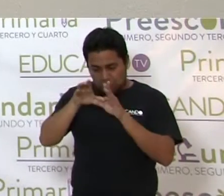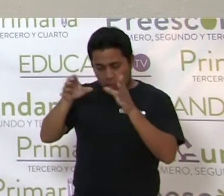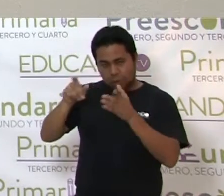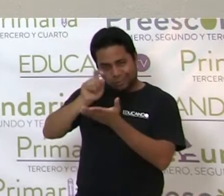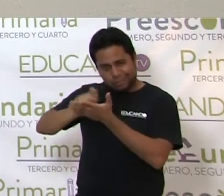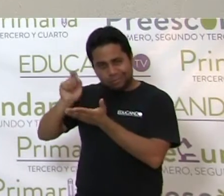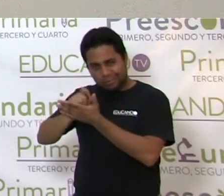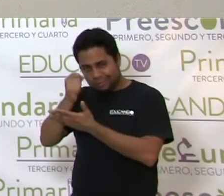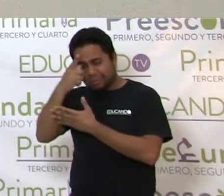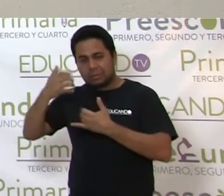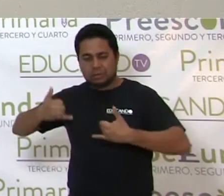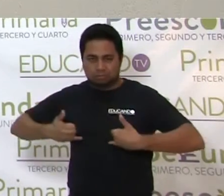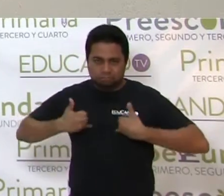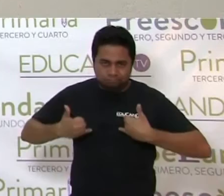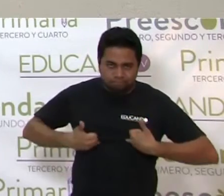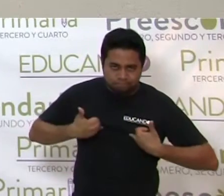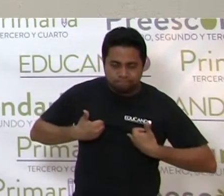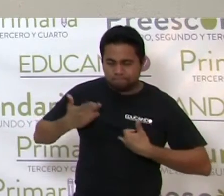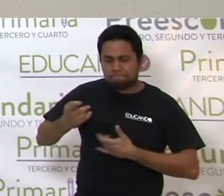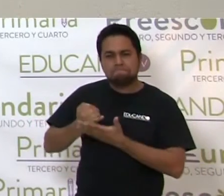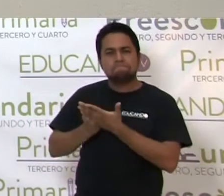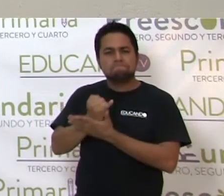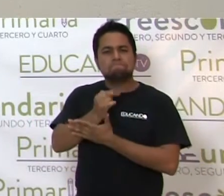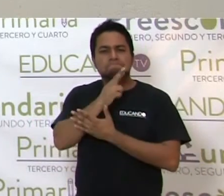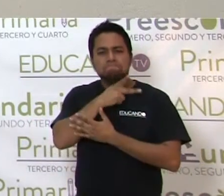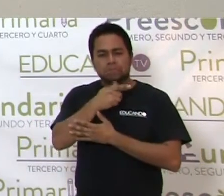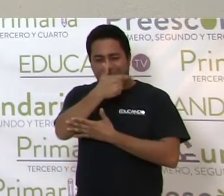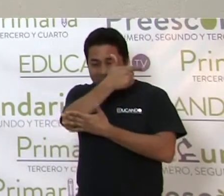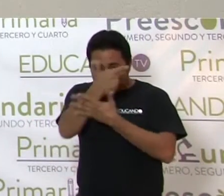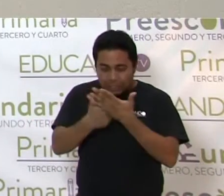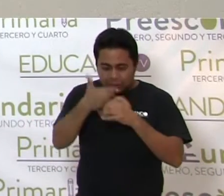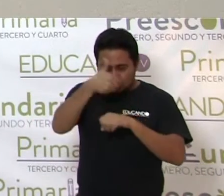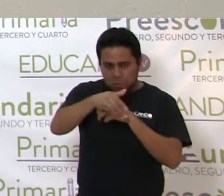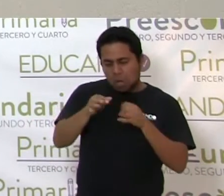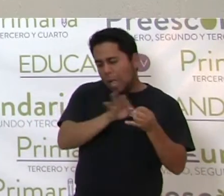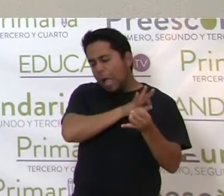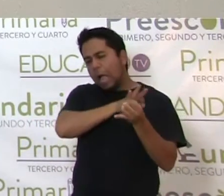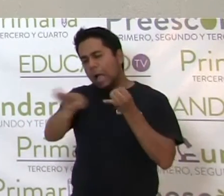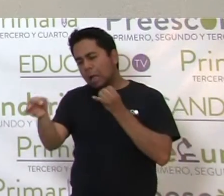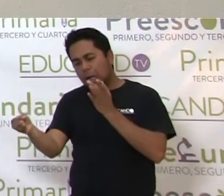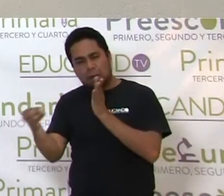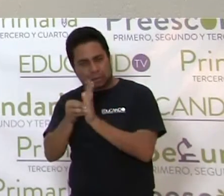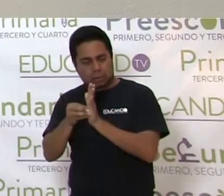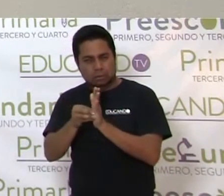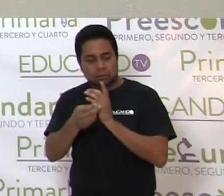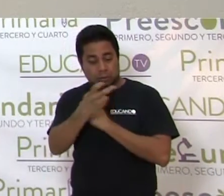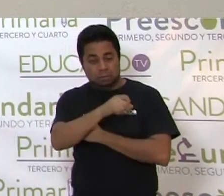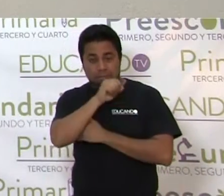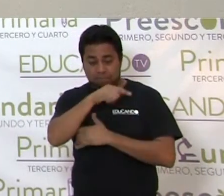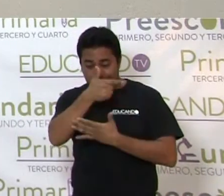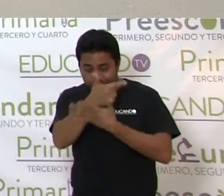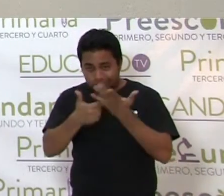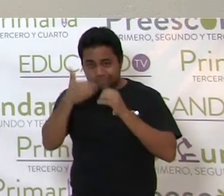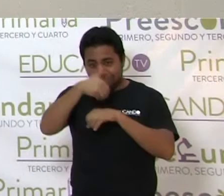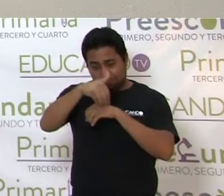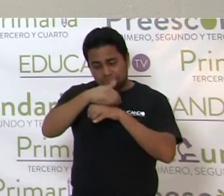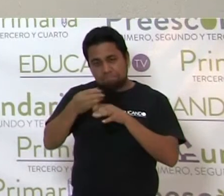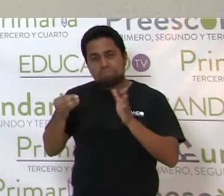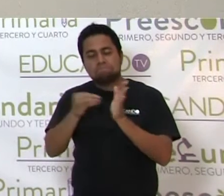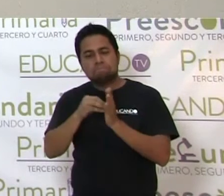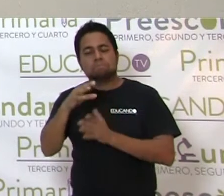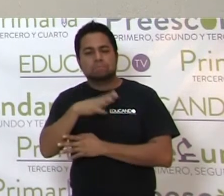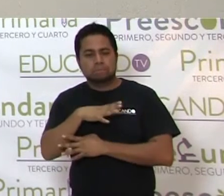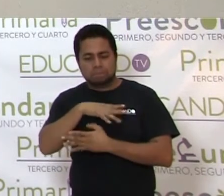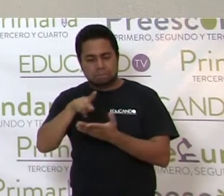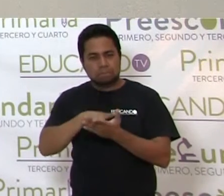escritores jóvenes decidió poner el índice al final. Y este índice, entonces ahí está una